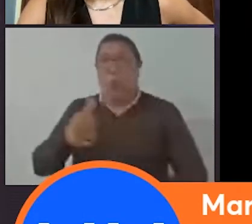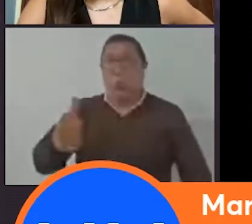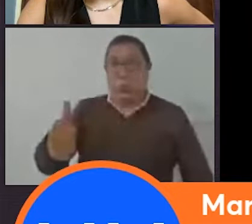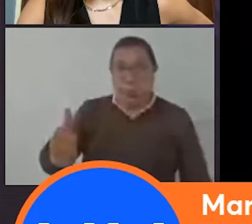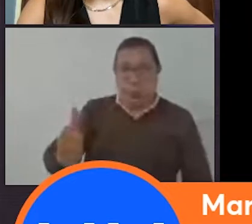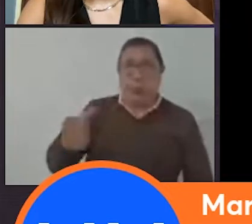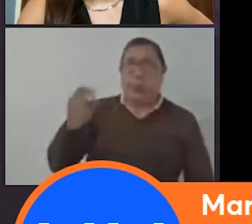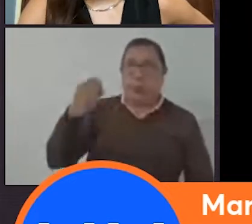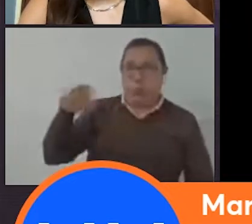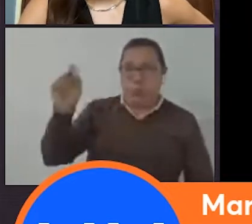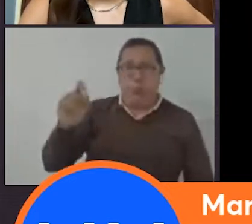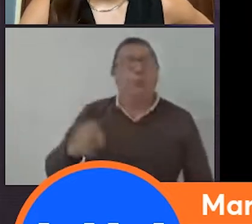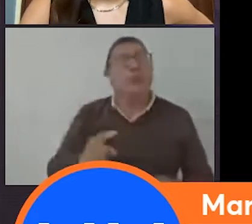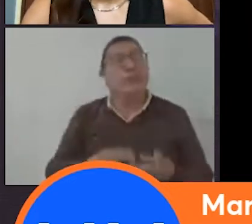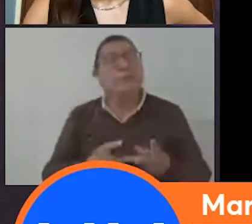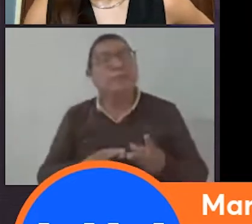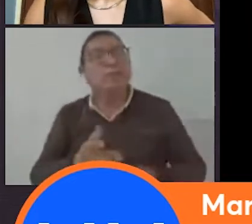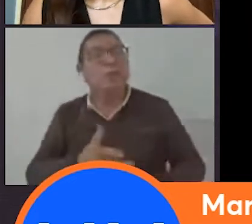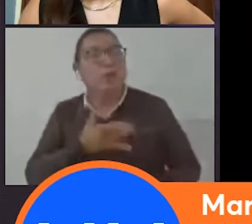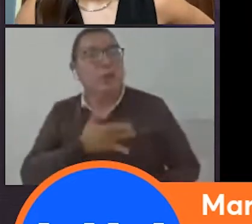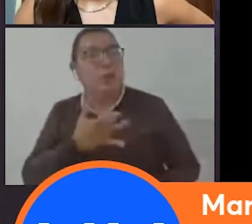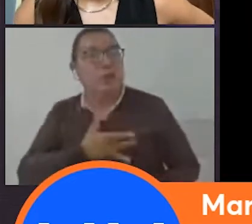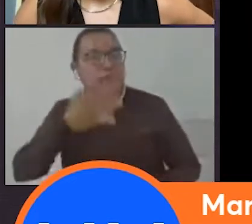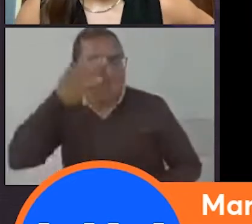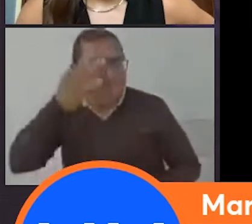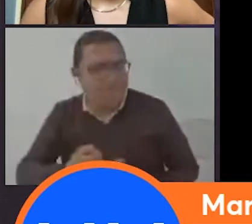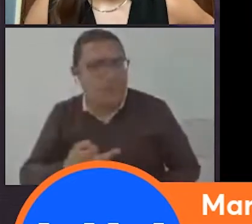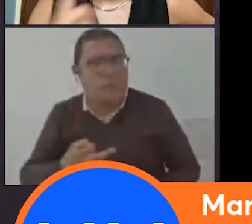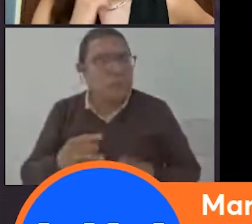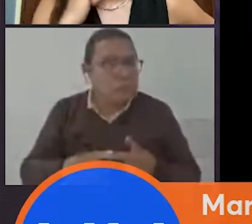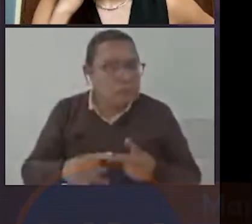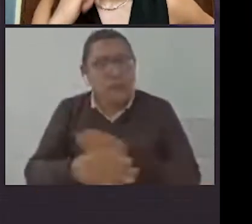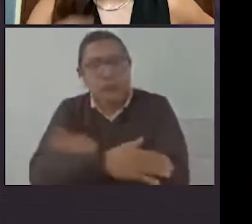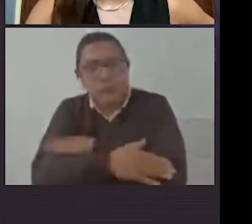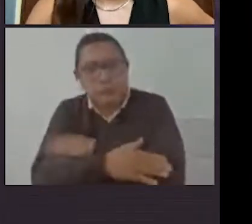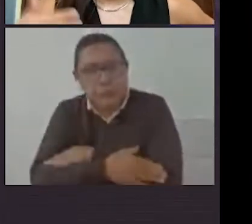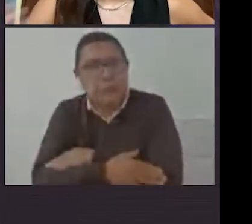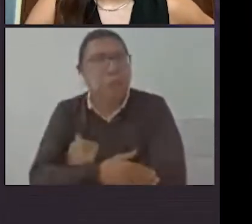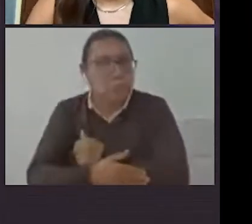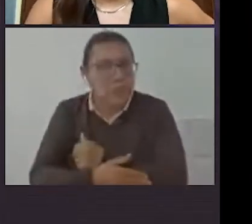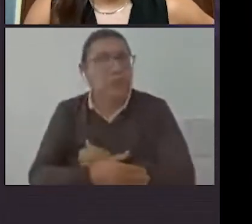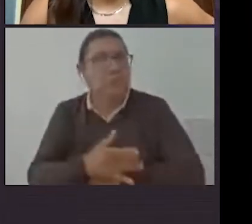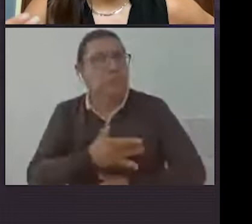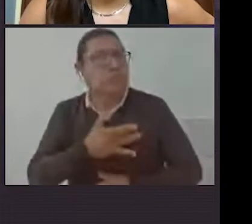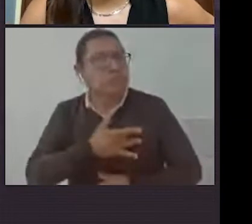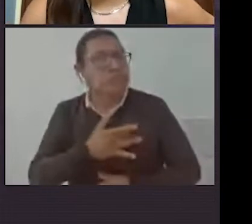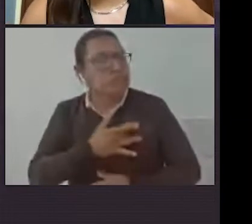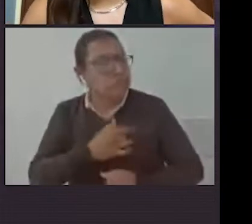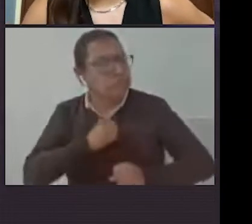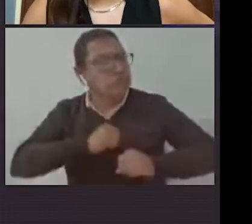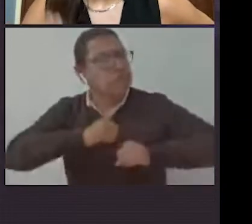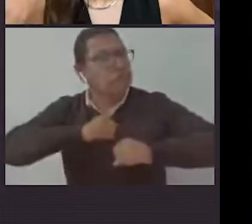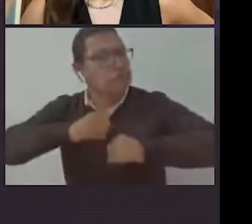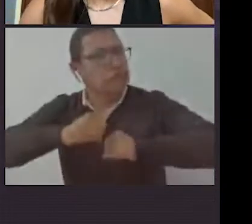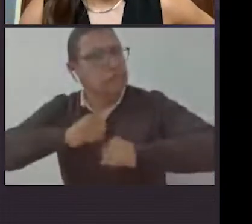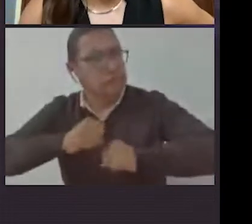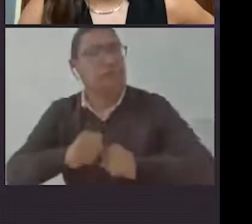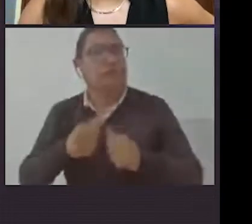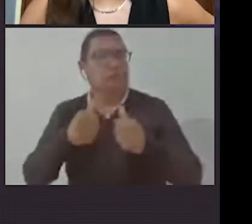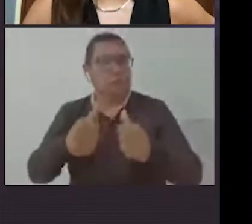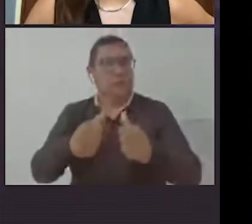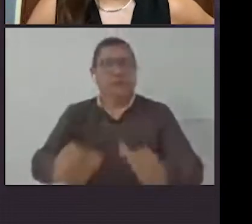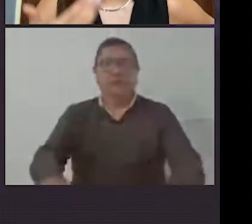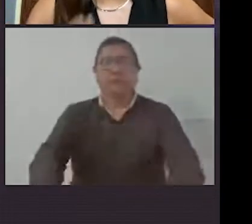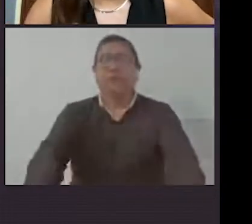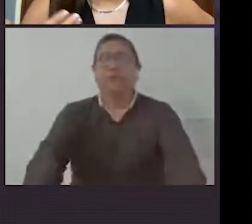Motivación real, disciplina. Porque sí, realmente la motivación real es la que nos impulsa a seguir adelante aún en los obstáculos. Disciplina